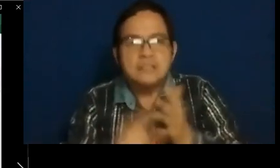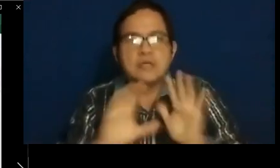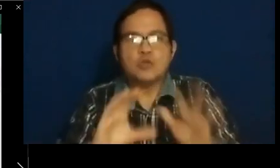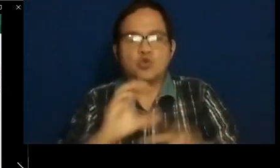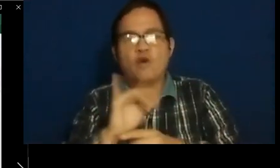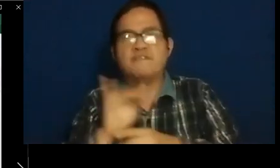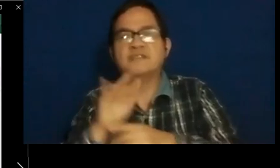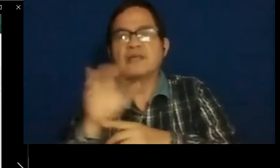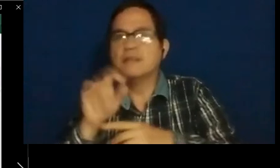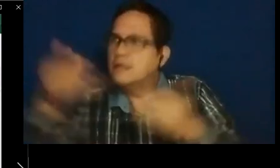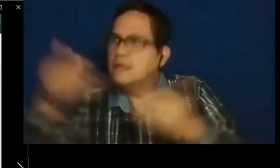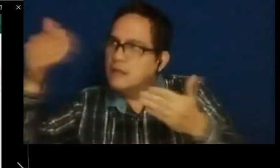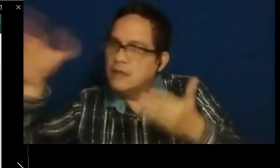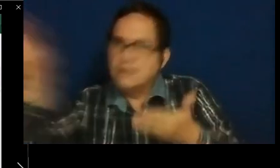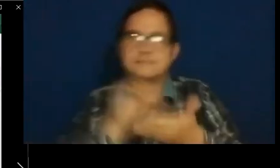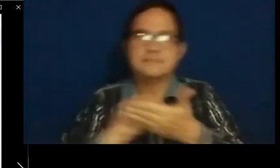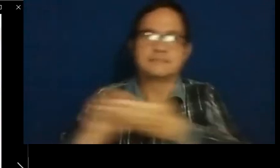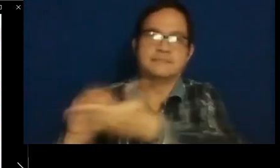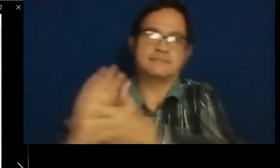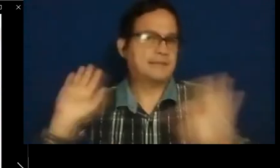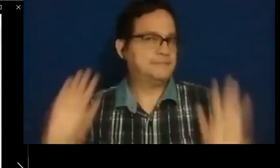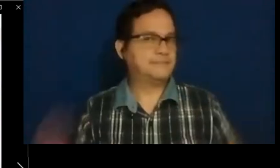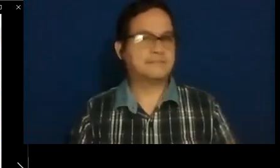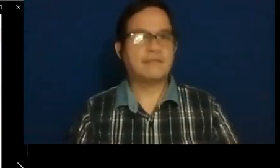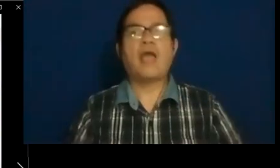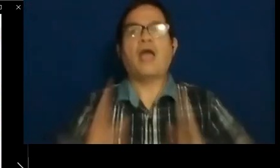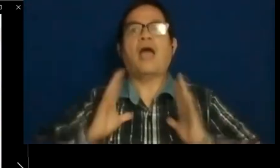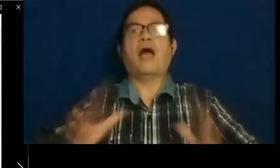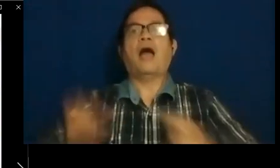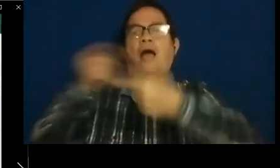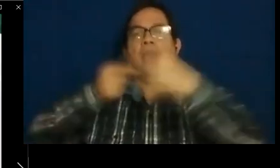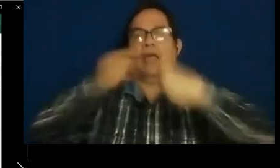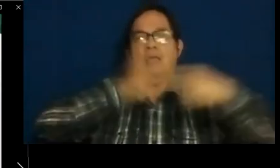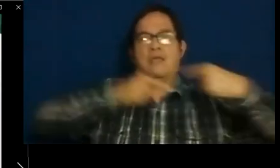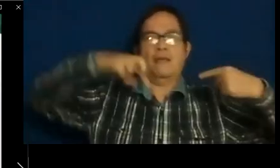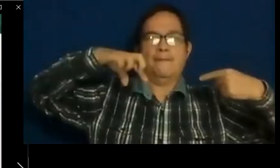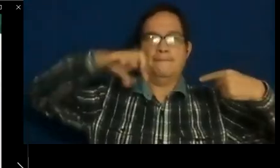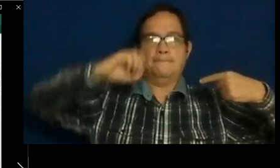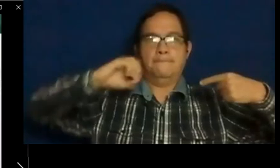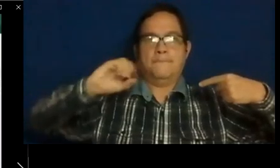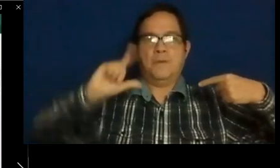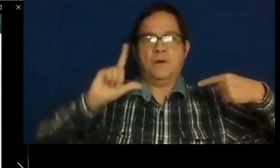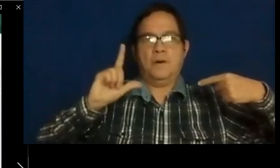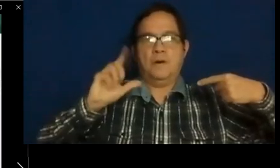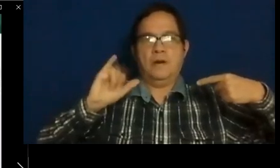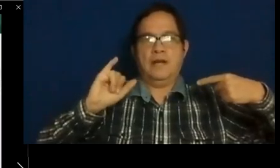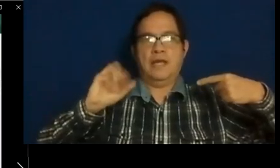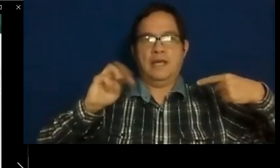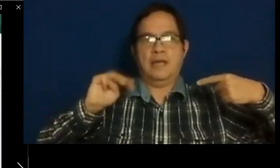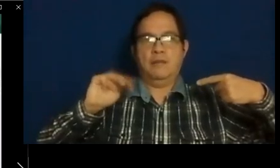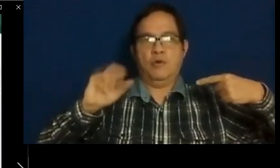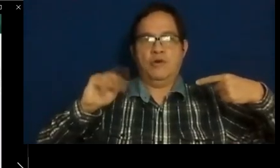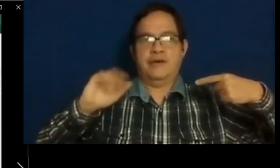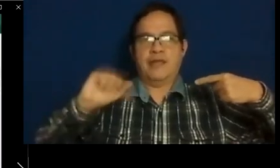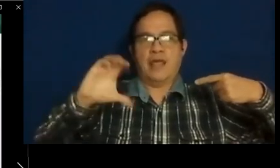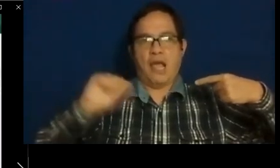¿vale? Ah, listo, profe. Por eso es la regresión polinómica, ¿cierto? Es por eso. Sí, sí señor, Ah, listo. sí señor. Es Listo.